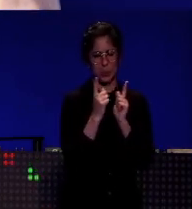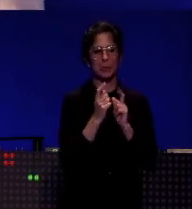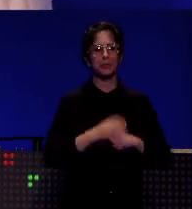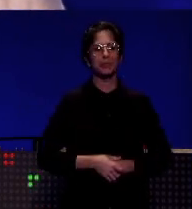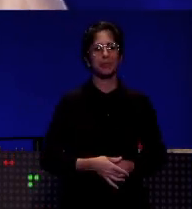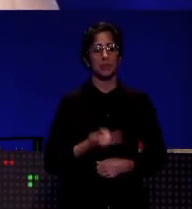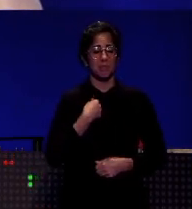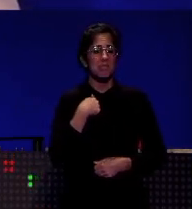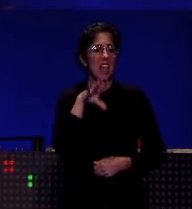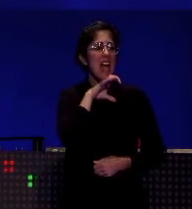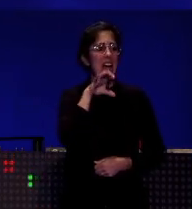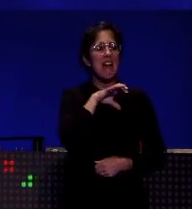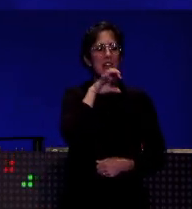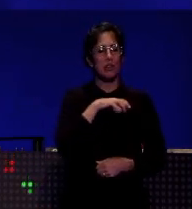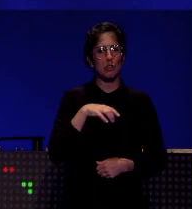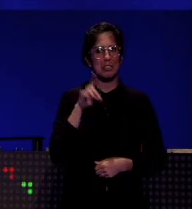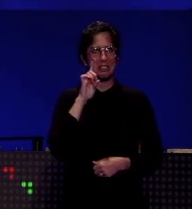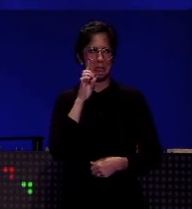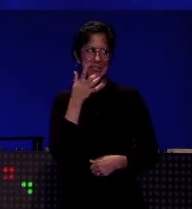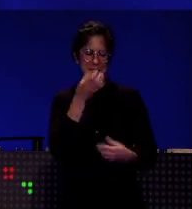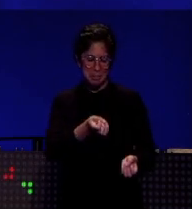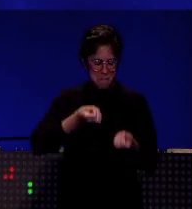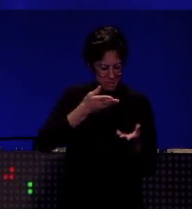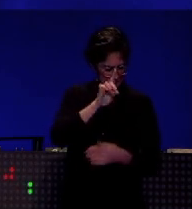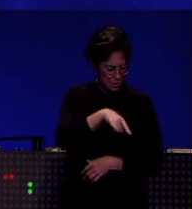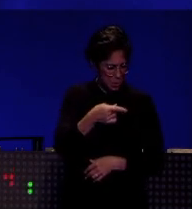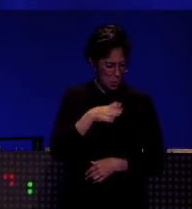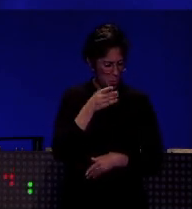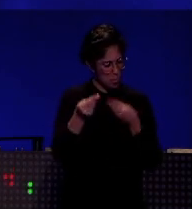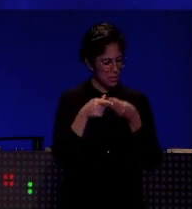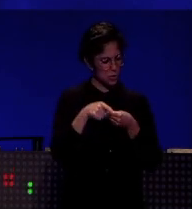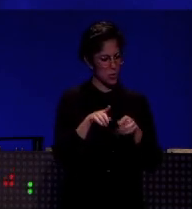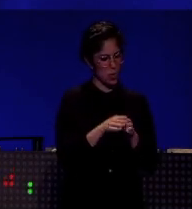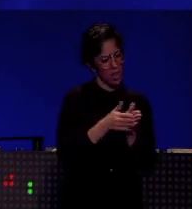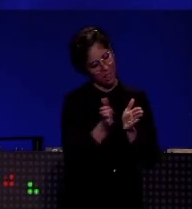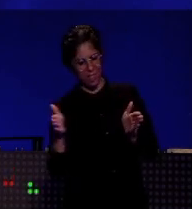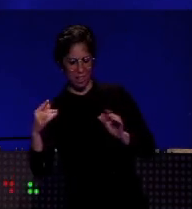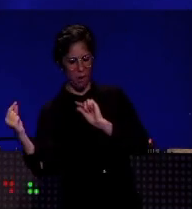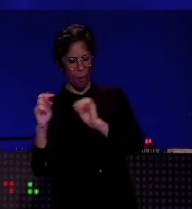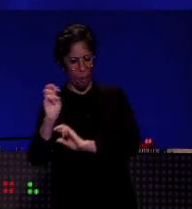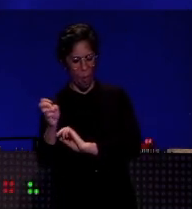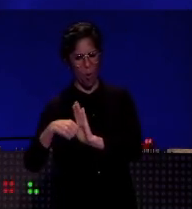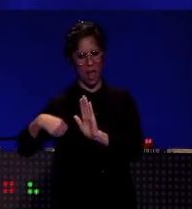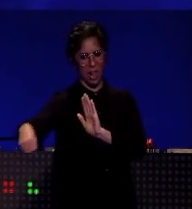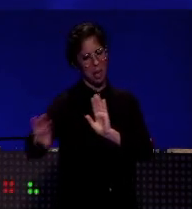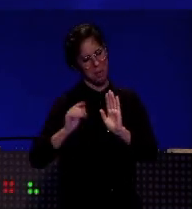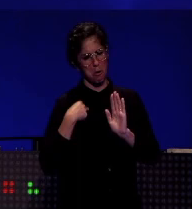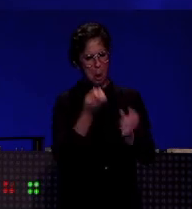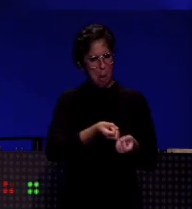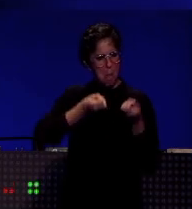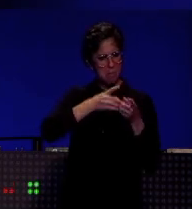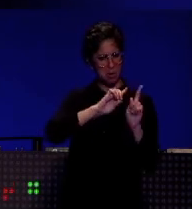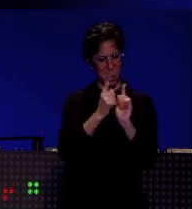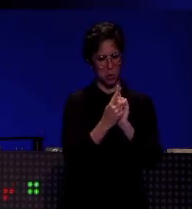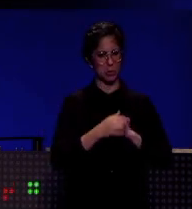anécdotas que digo yo no sé si contarlo o no porque esto es entrar en otro debate muy extenso pero bueno voy a dar una pincelada yo